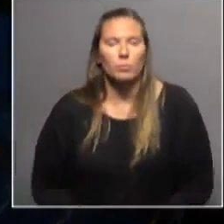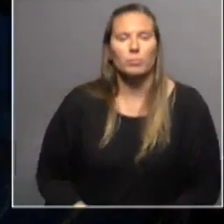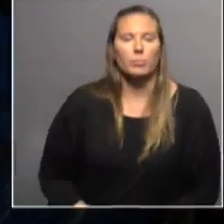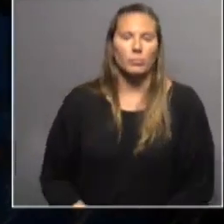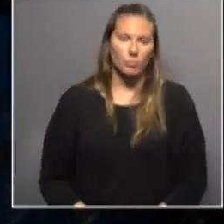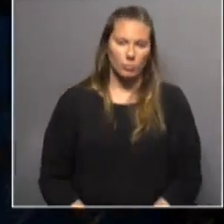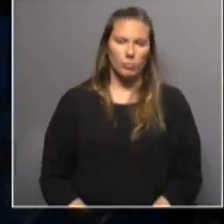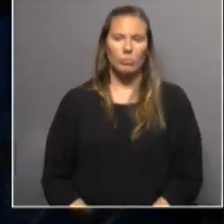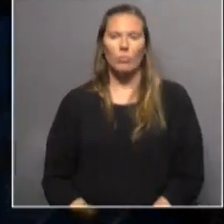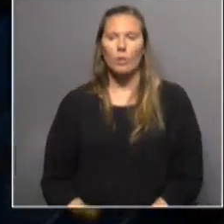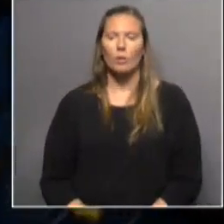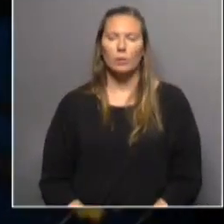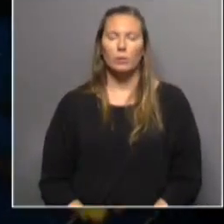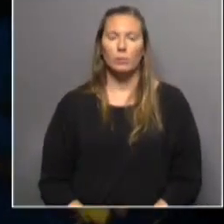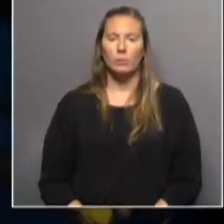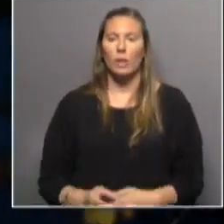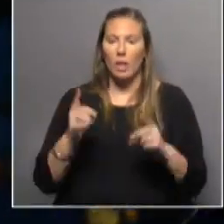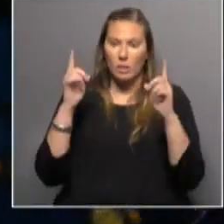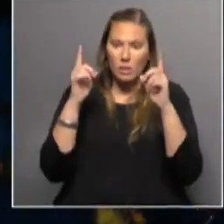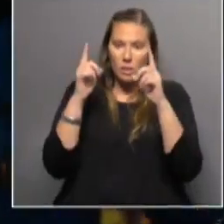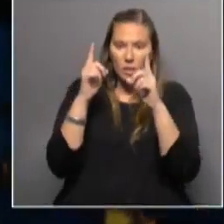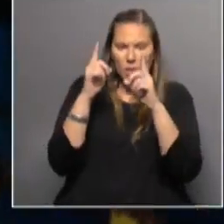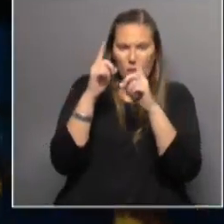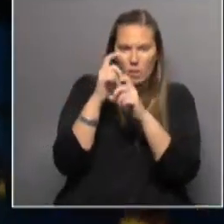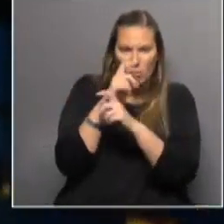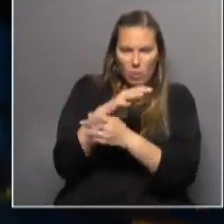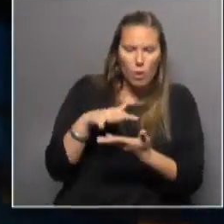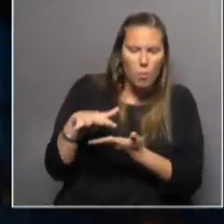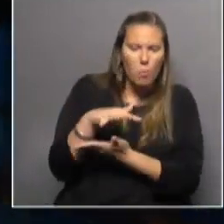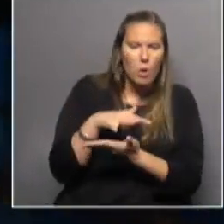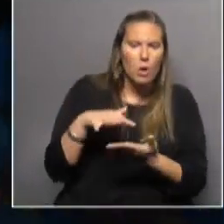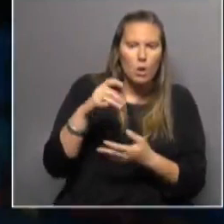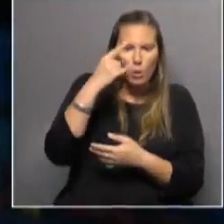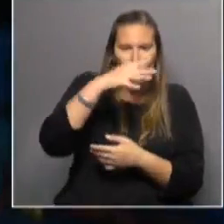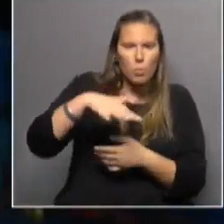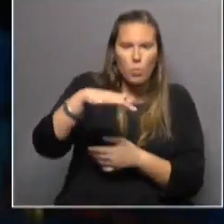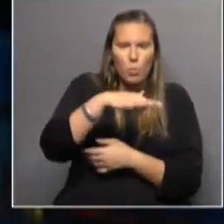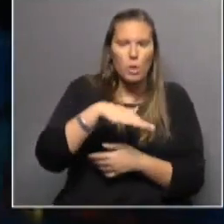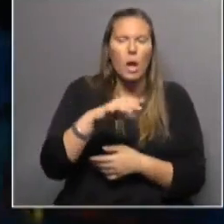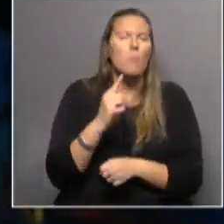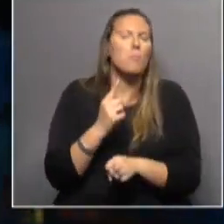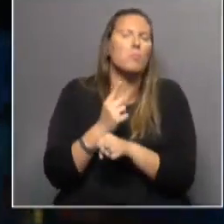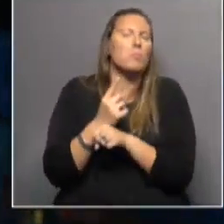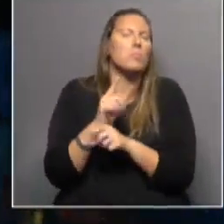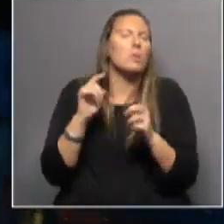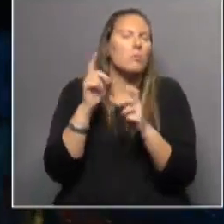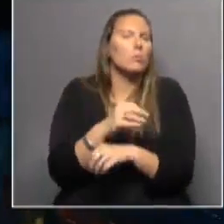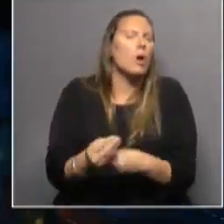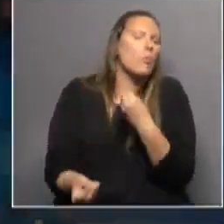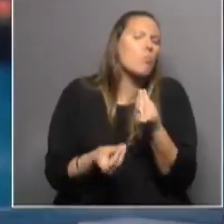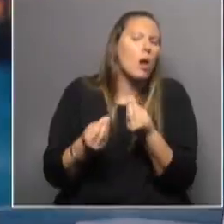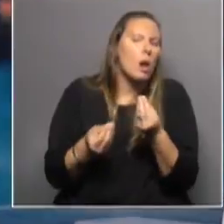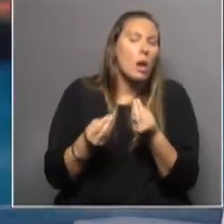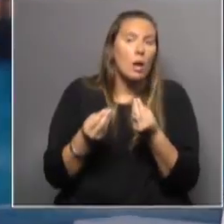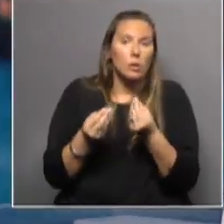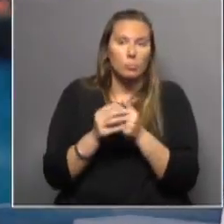que nada son las dificultades a las que se enfrenta el medio rural Montevideo. ¿Cuáles son las dificultades principales, digamos? Bueno, en